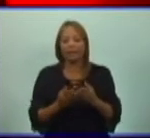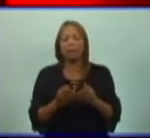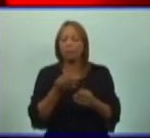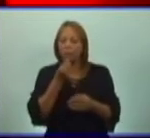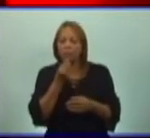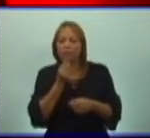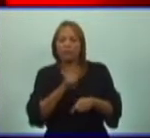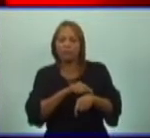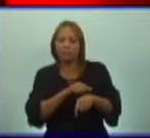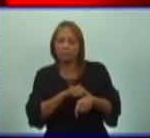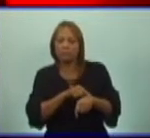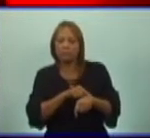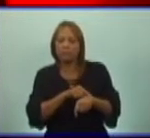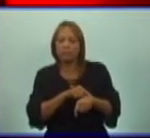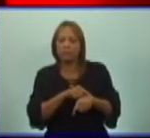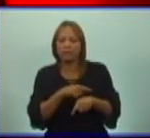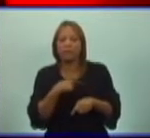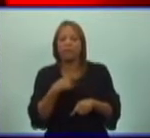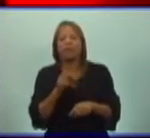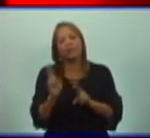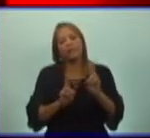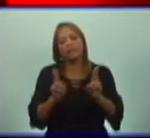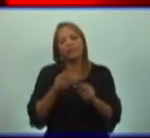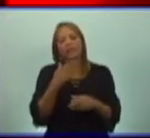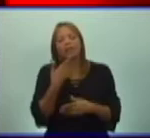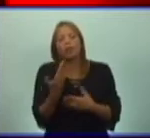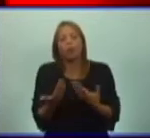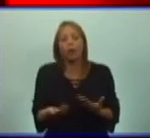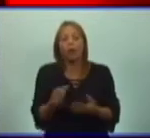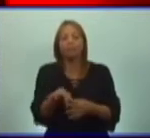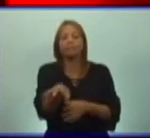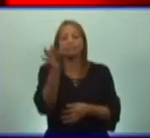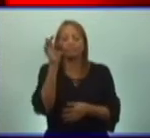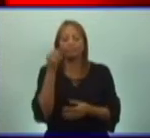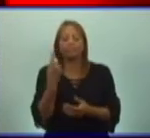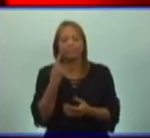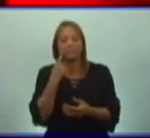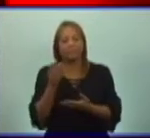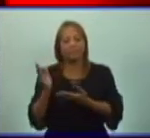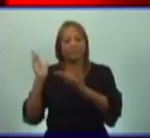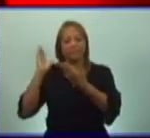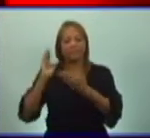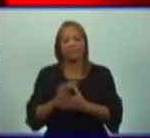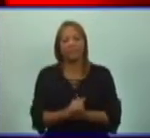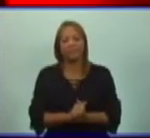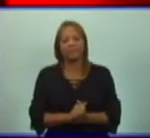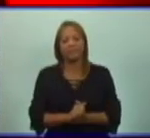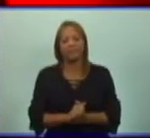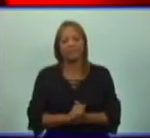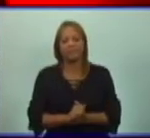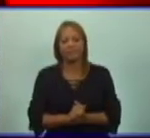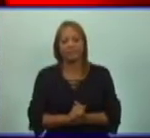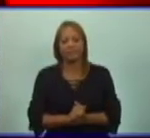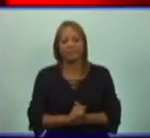tiempo de decidir por cuál se van a inclinar. Vamos a presentarlos.